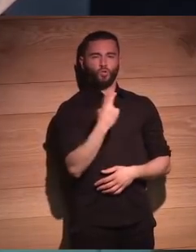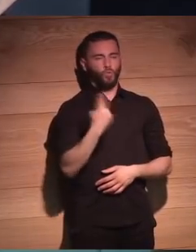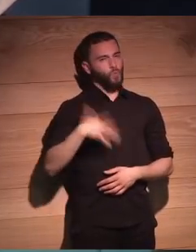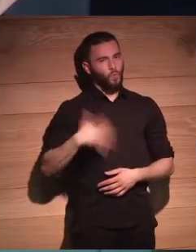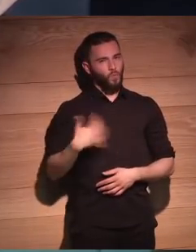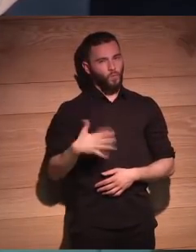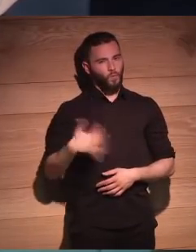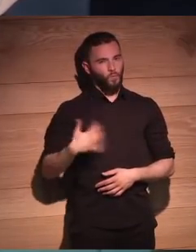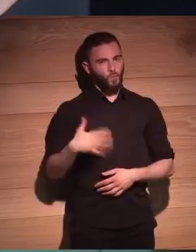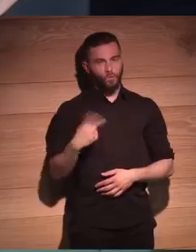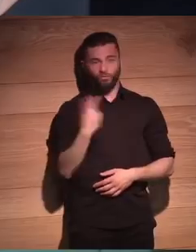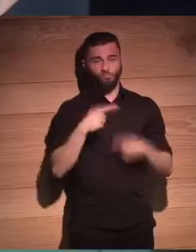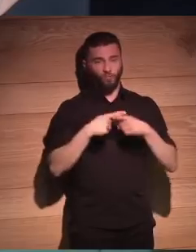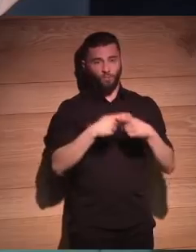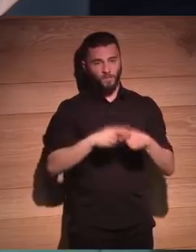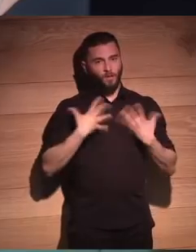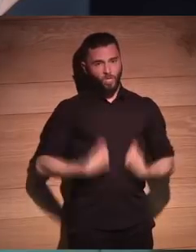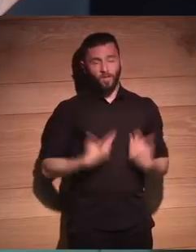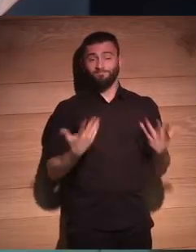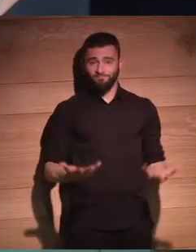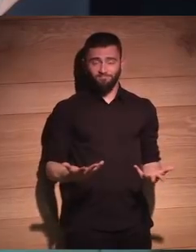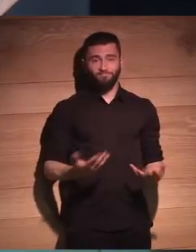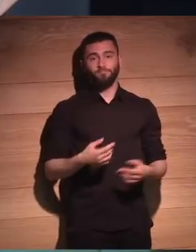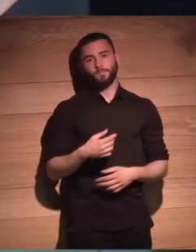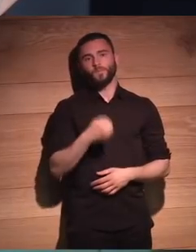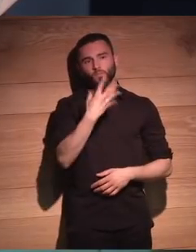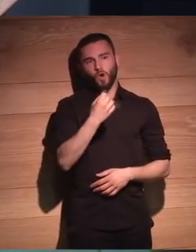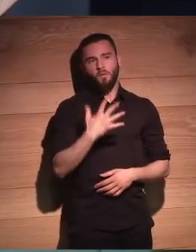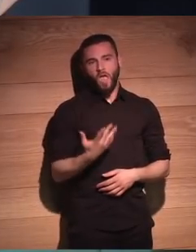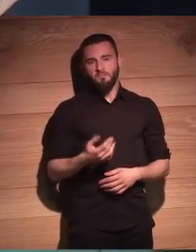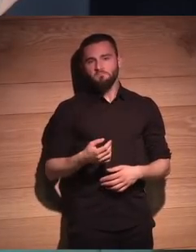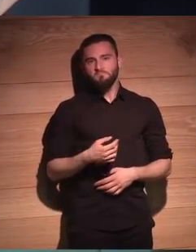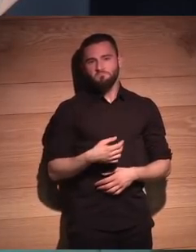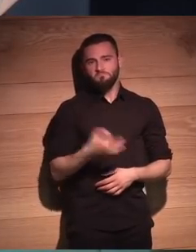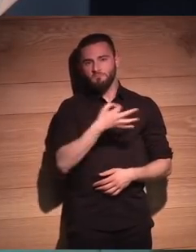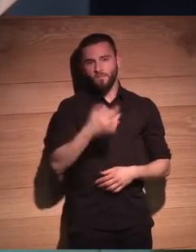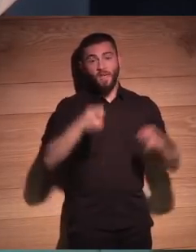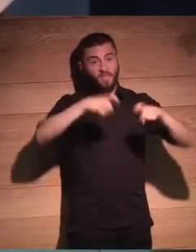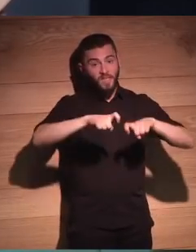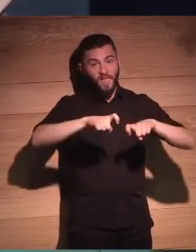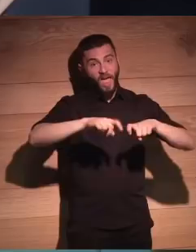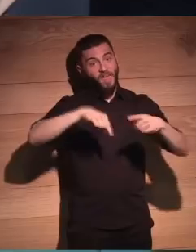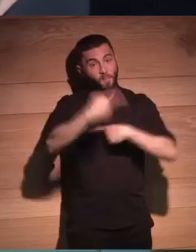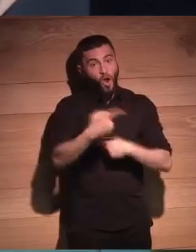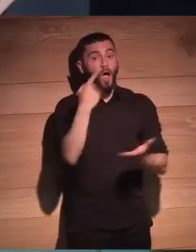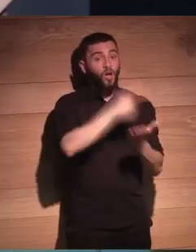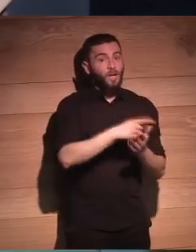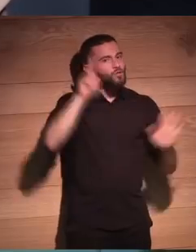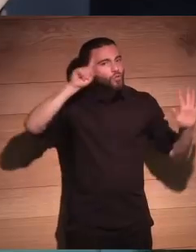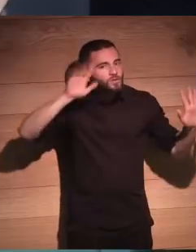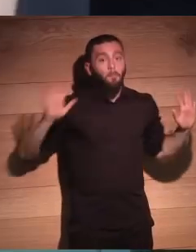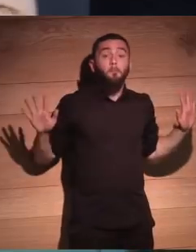drama que comparten y que yo creo que podría estar muy bien. No sé si tendrían una segunda cita, pero por lo